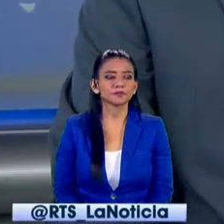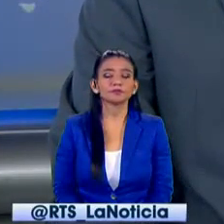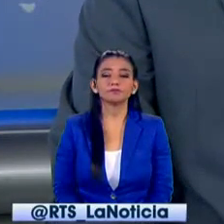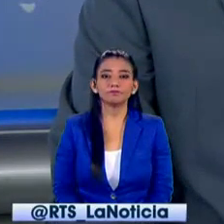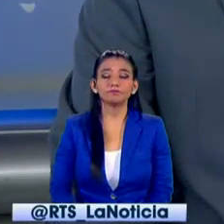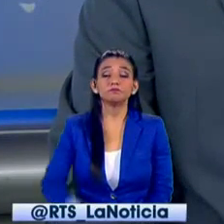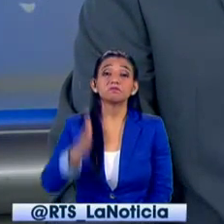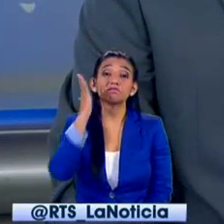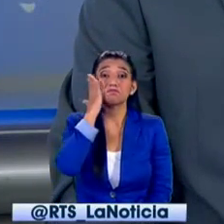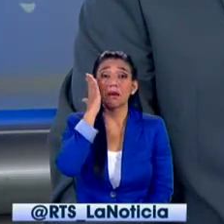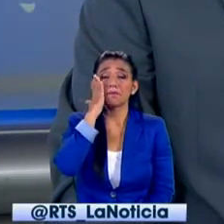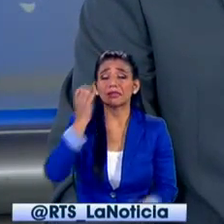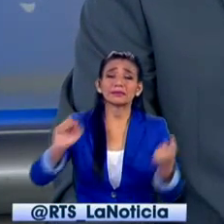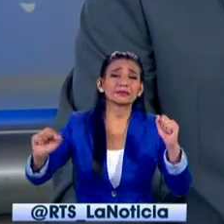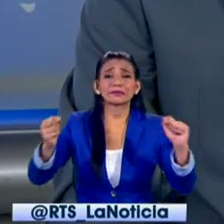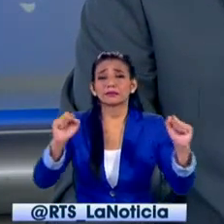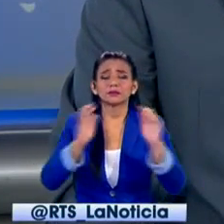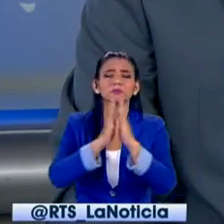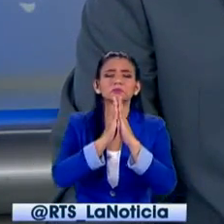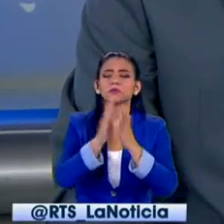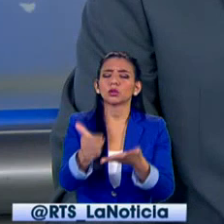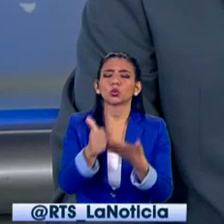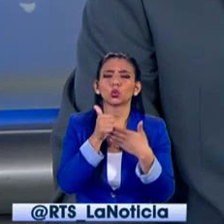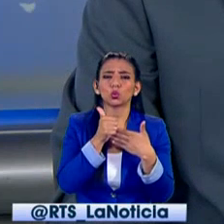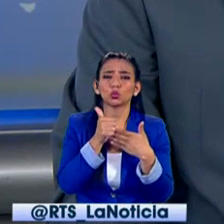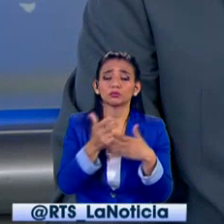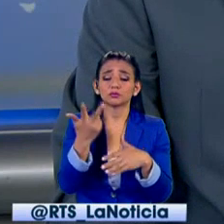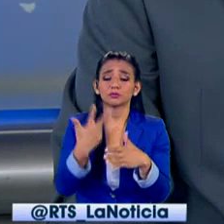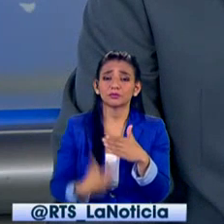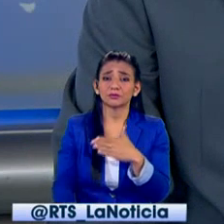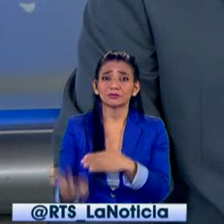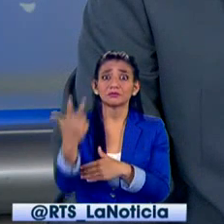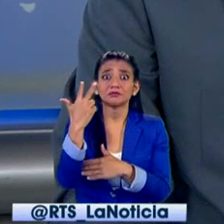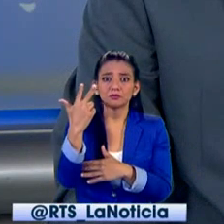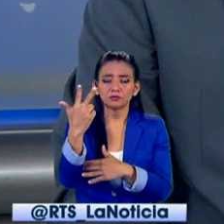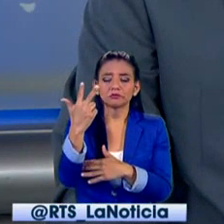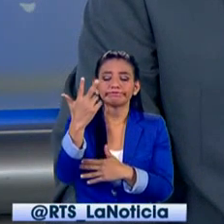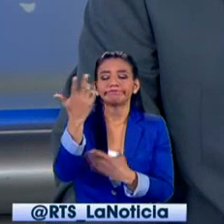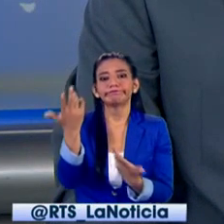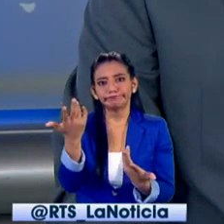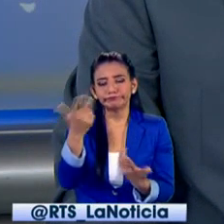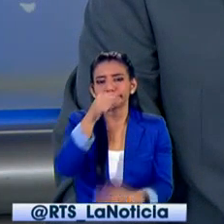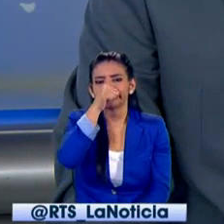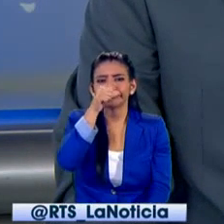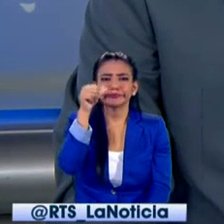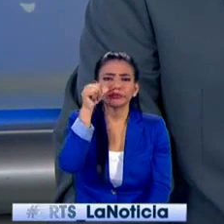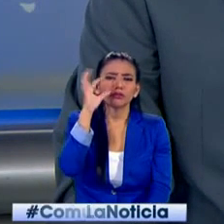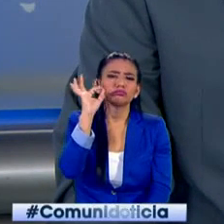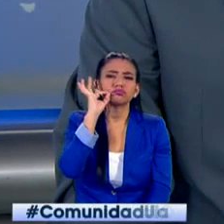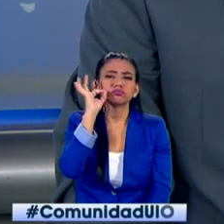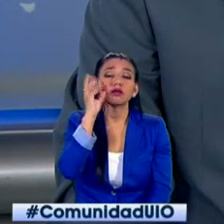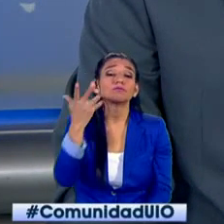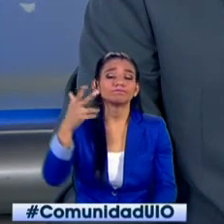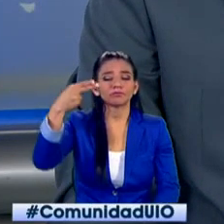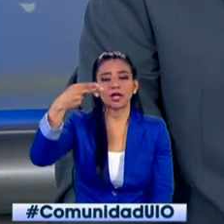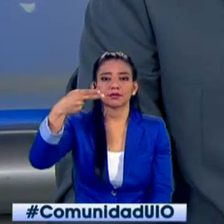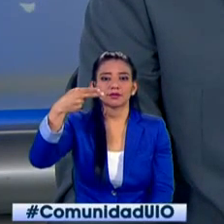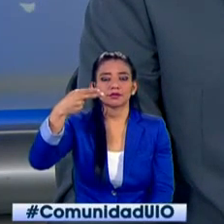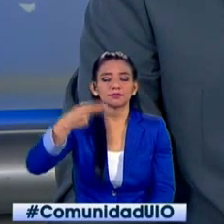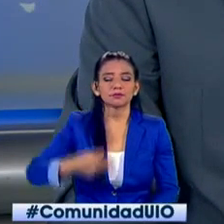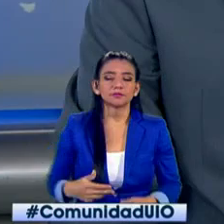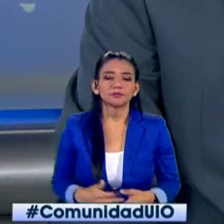Una madre desesperada clama por ayuda porque sus 3 hijos tienen problemas de adicción a la droga conocida como la